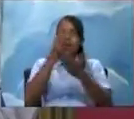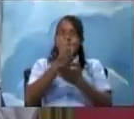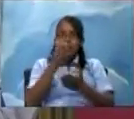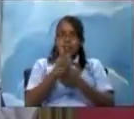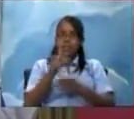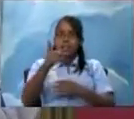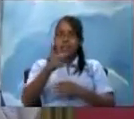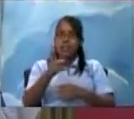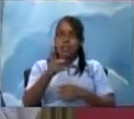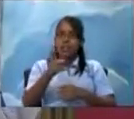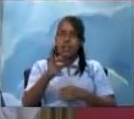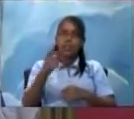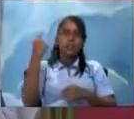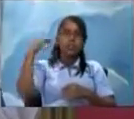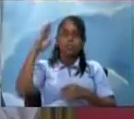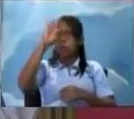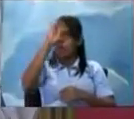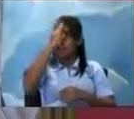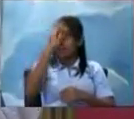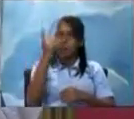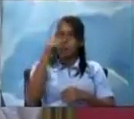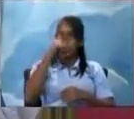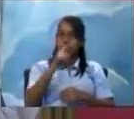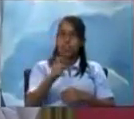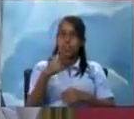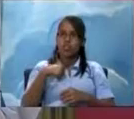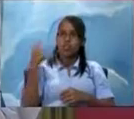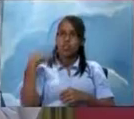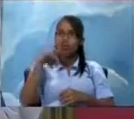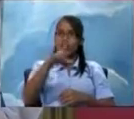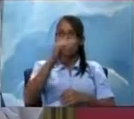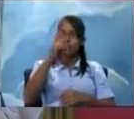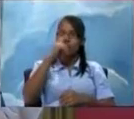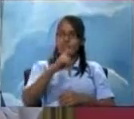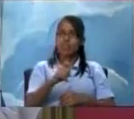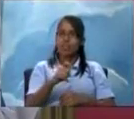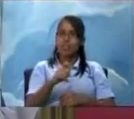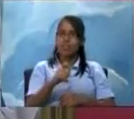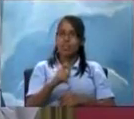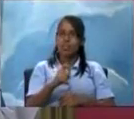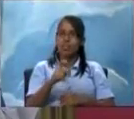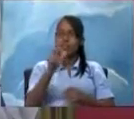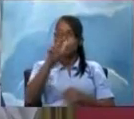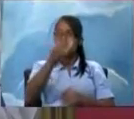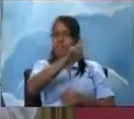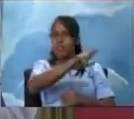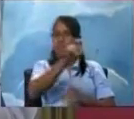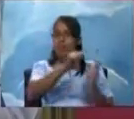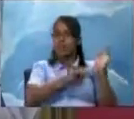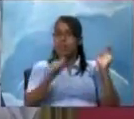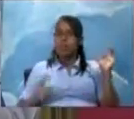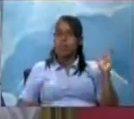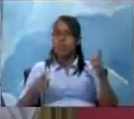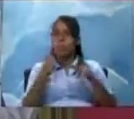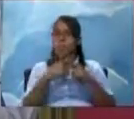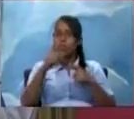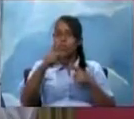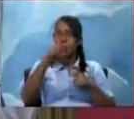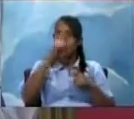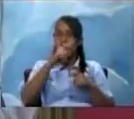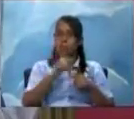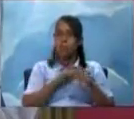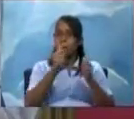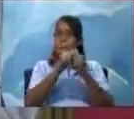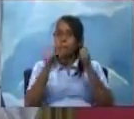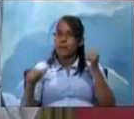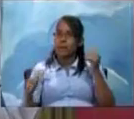iglesia, a la Misión 1 Barinas, hace muchos años. Yo tengo 30 años, mi mamá tiene 33 años en el Señor, pero a una edad, me aparté,